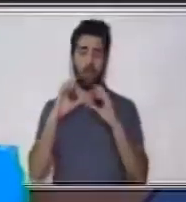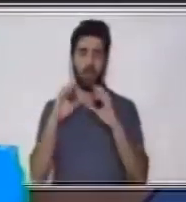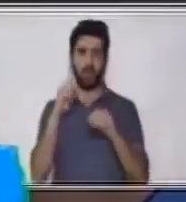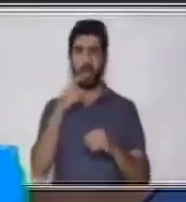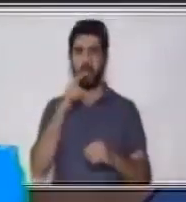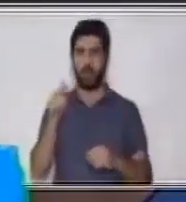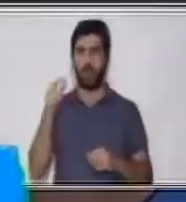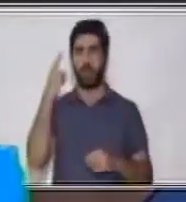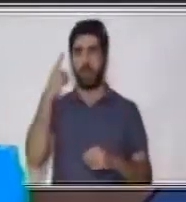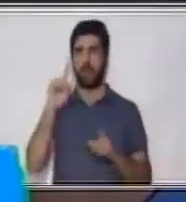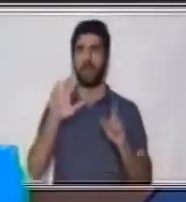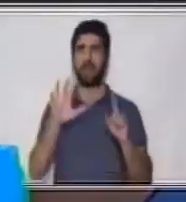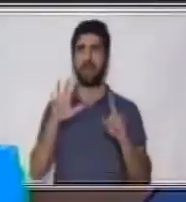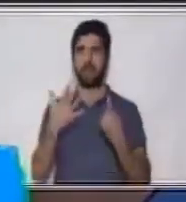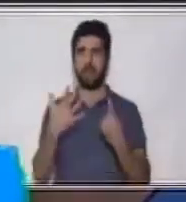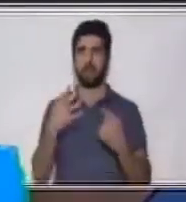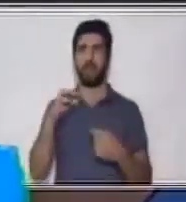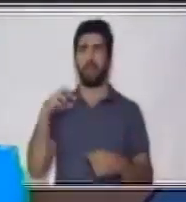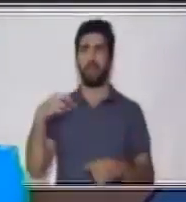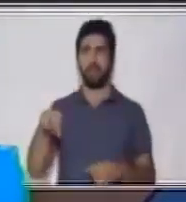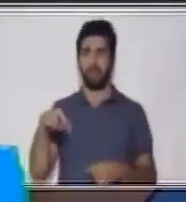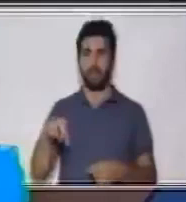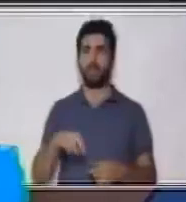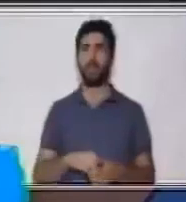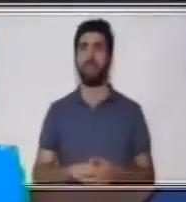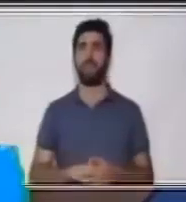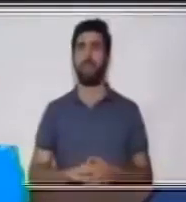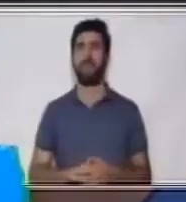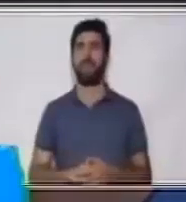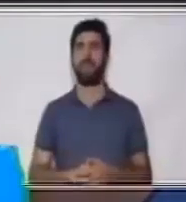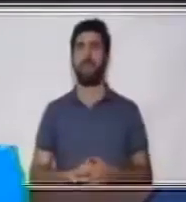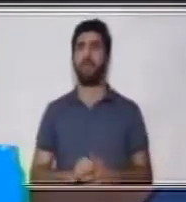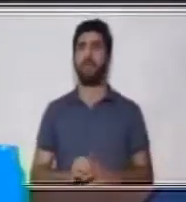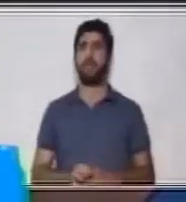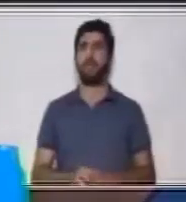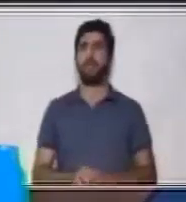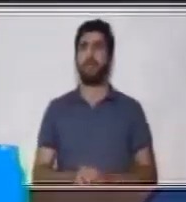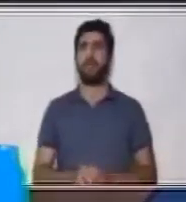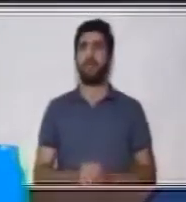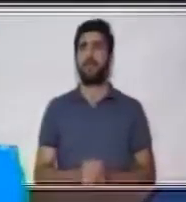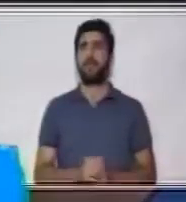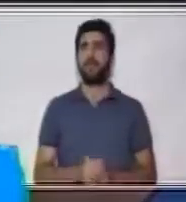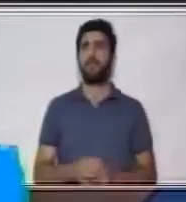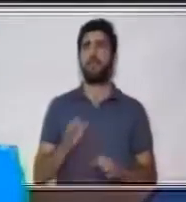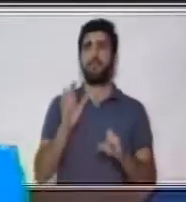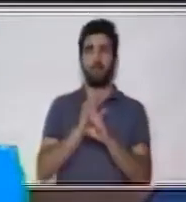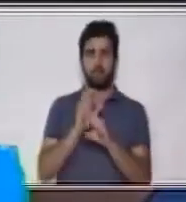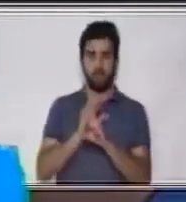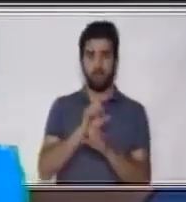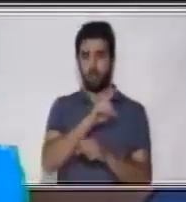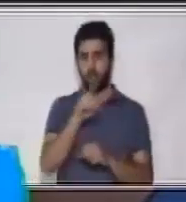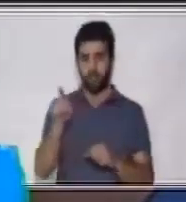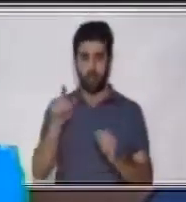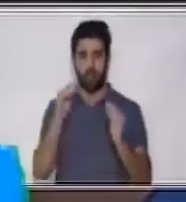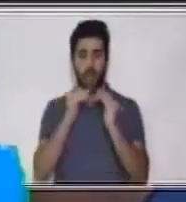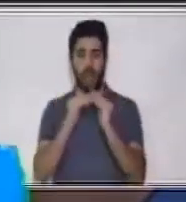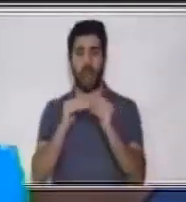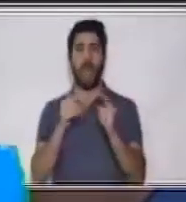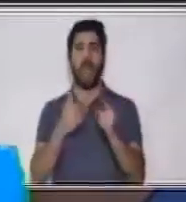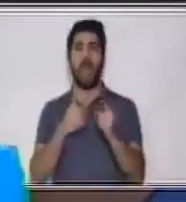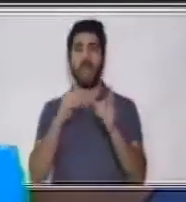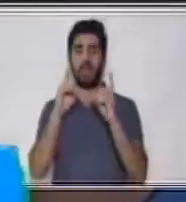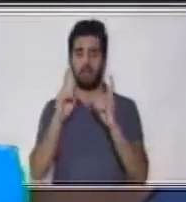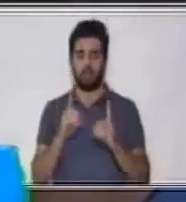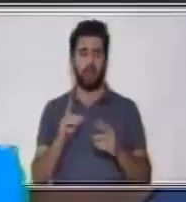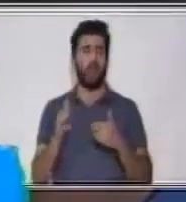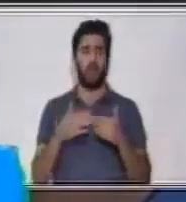de sexto grado primaria. Si en casa hay alguna persona con discapacidad, este